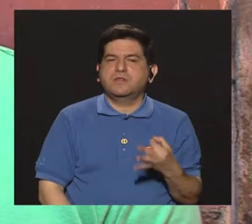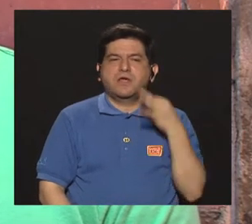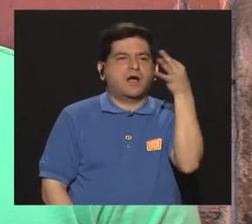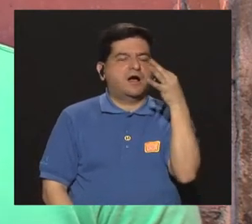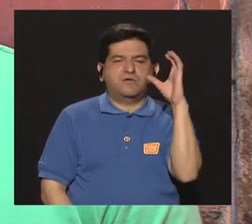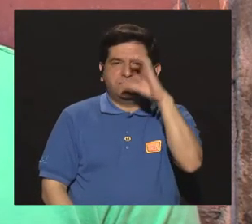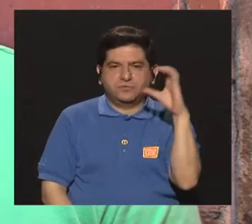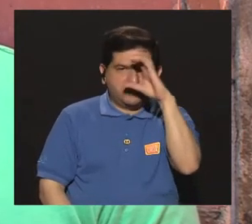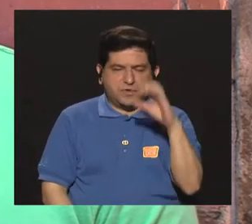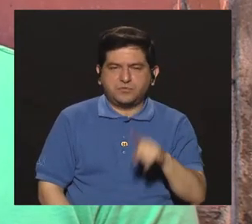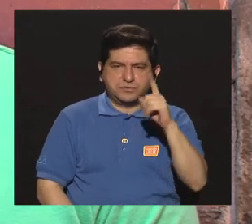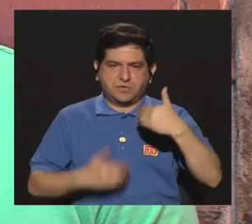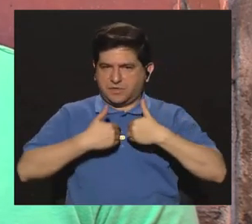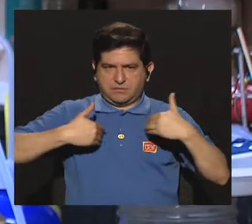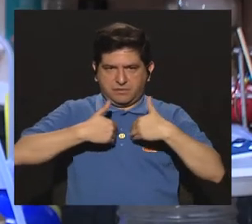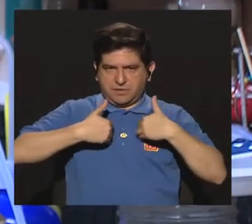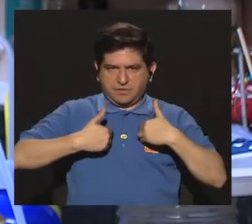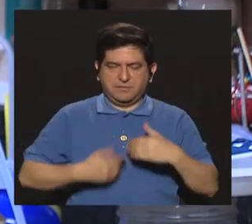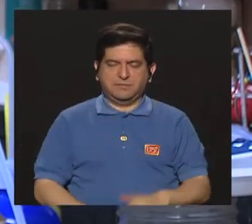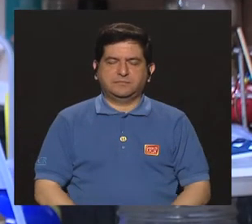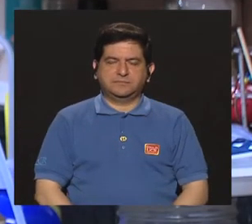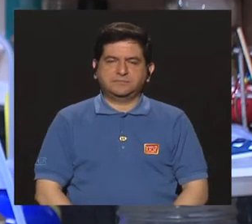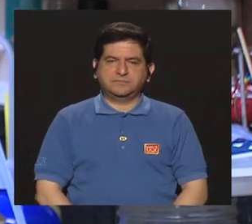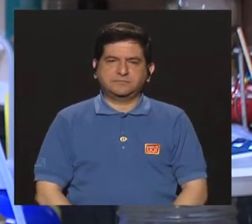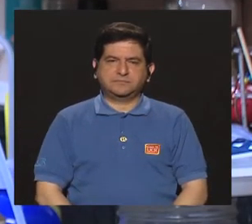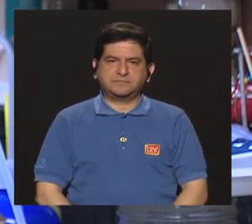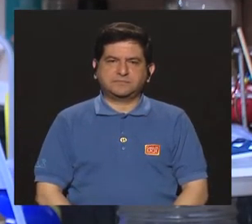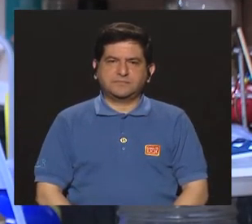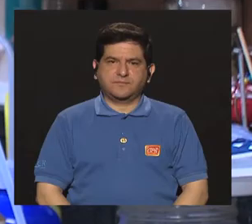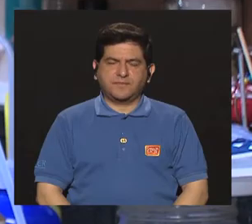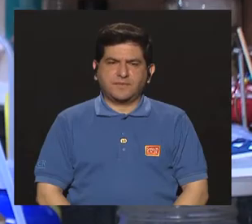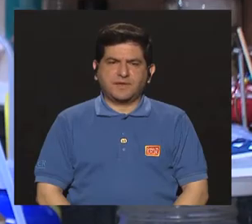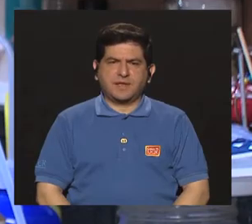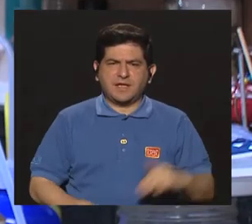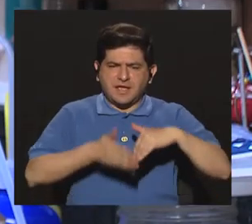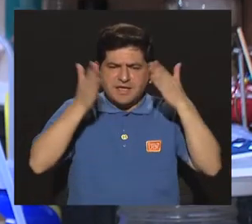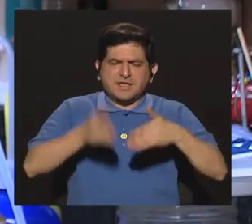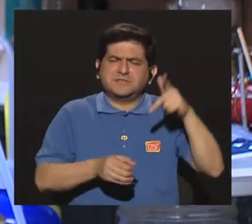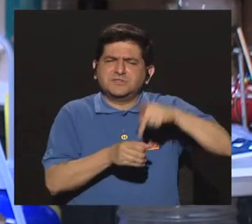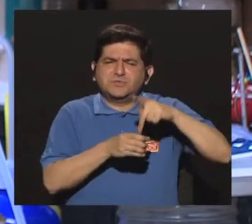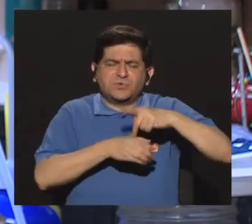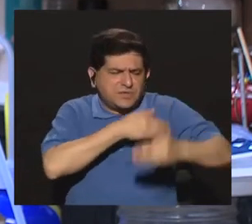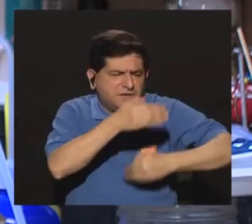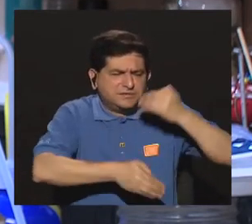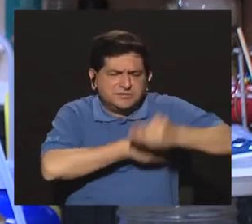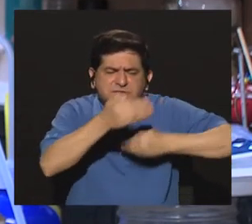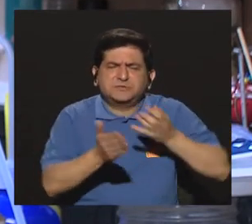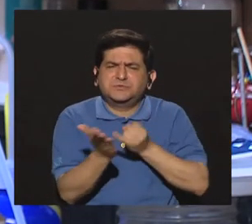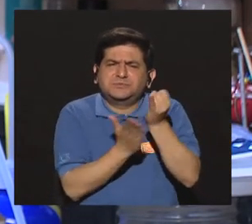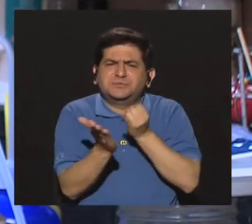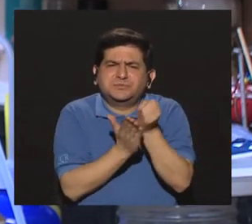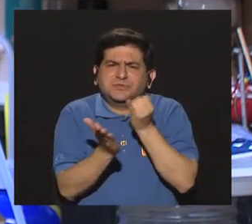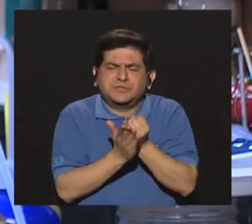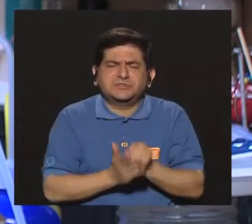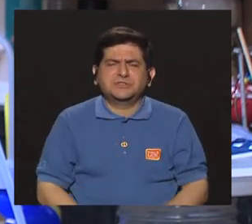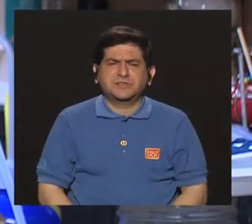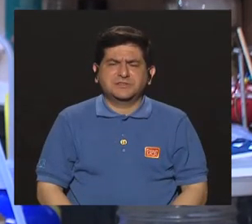para ir a traer especímenes claro claro como como se incorporan los estudiantes en todos sus procesos de